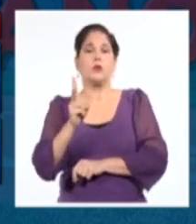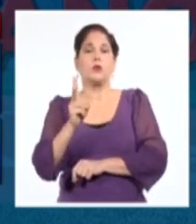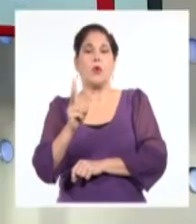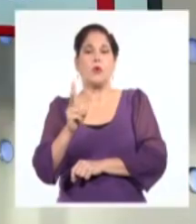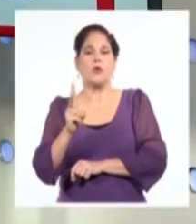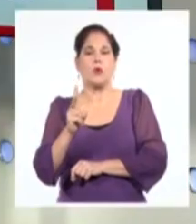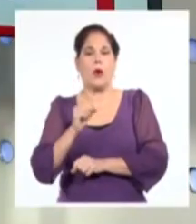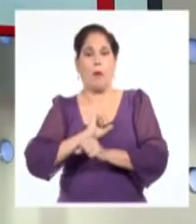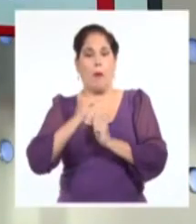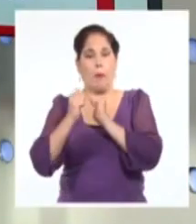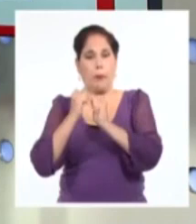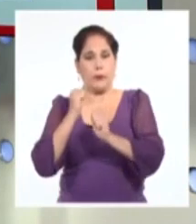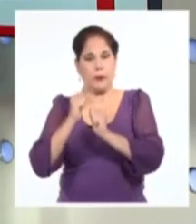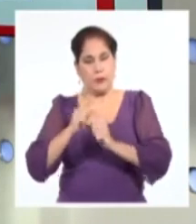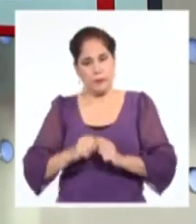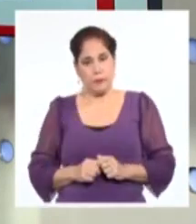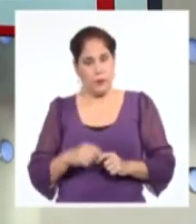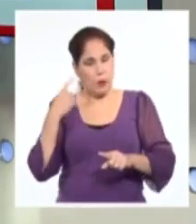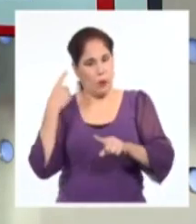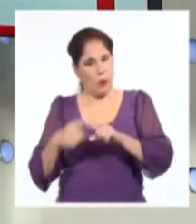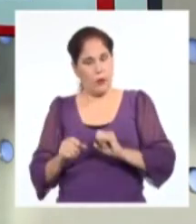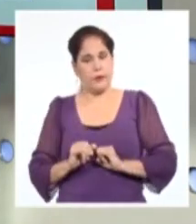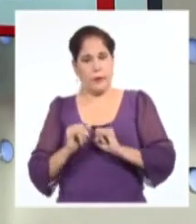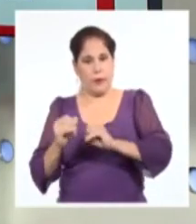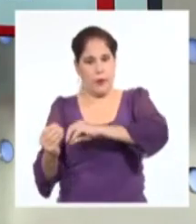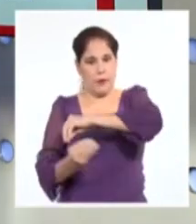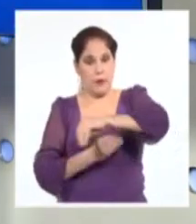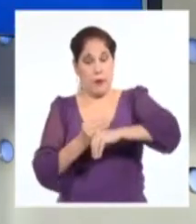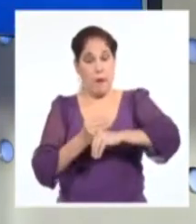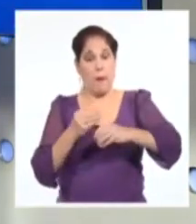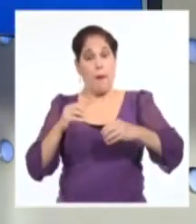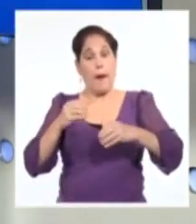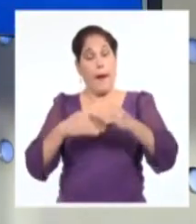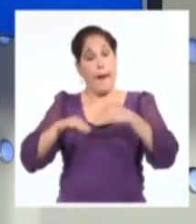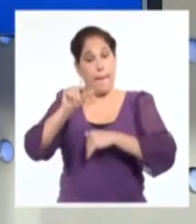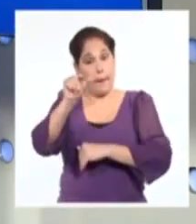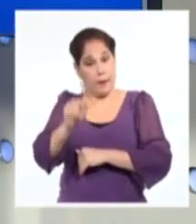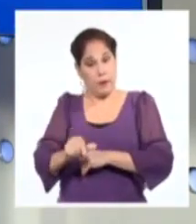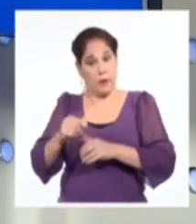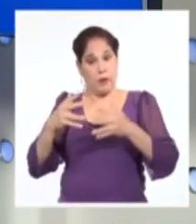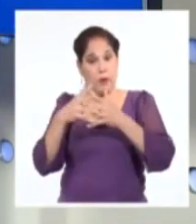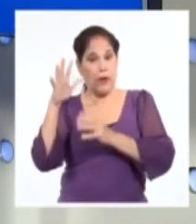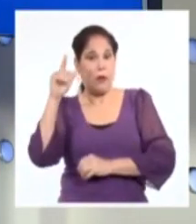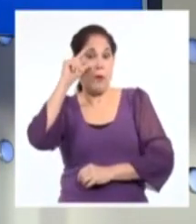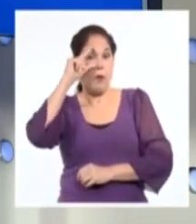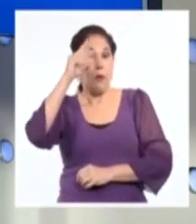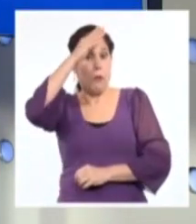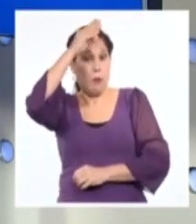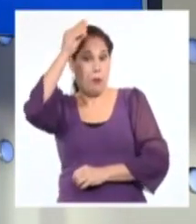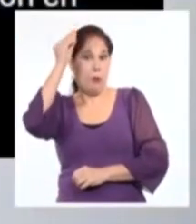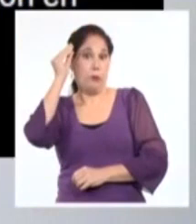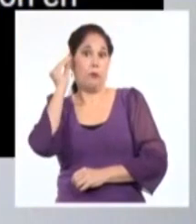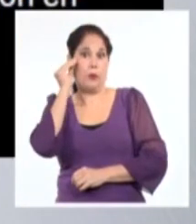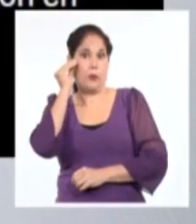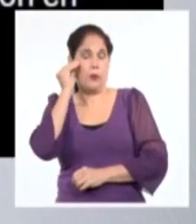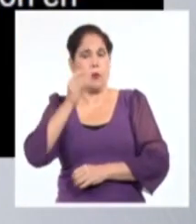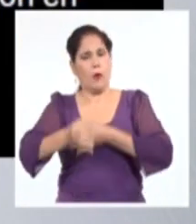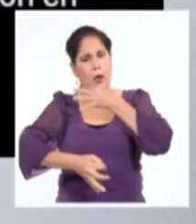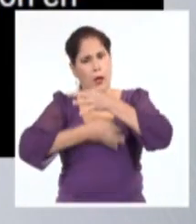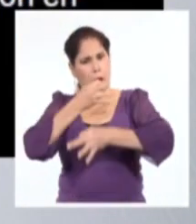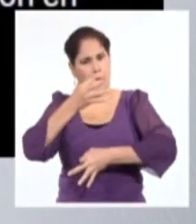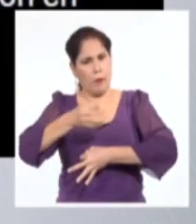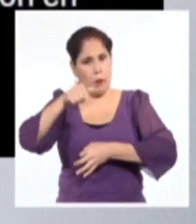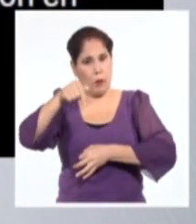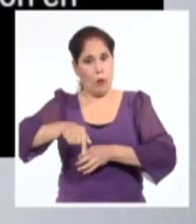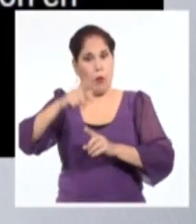goma. Cambiando de tema, el ministro de Relaciones Exteriores de Cuba, Bruno Rodríguez Parrilla, expresó hoy en su